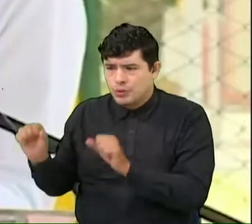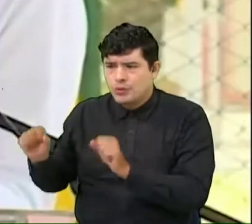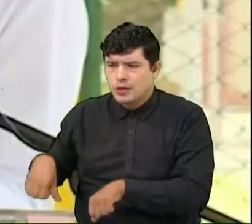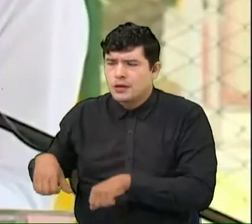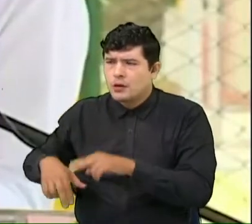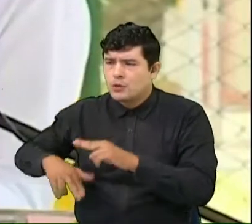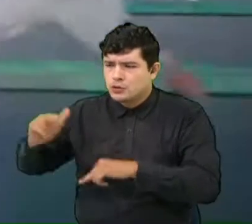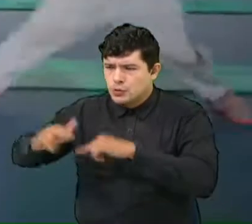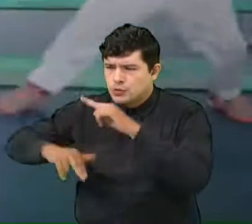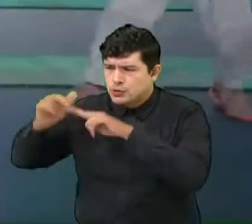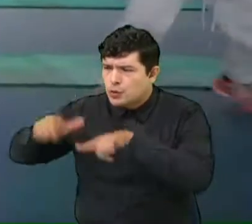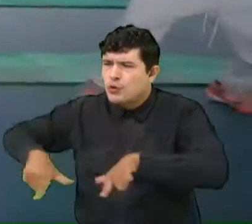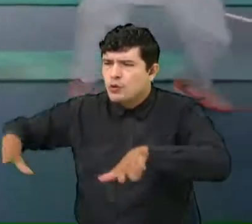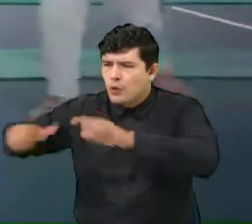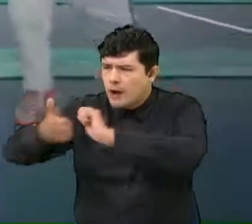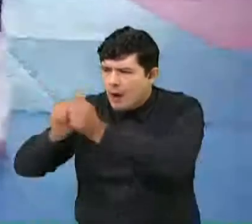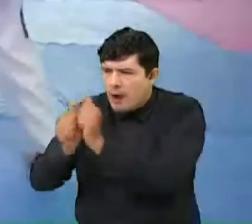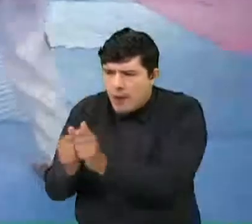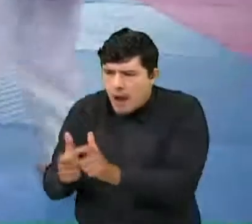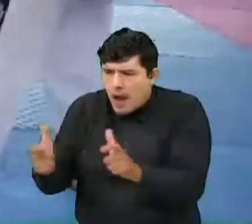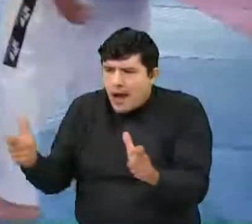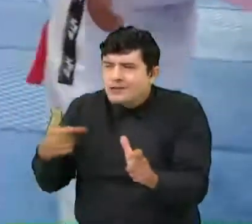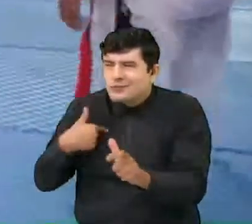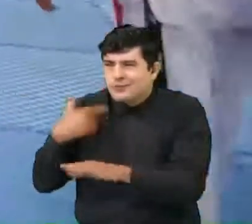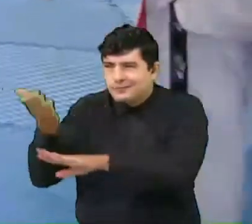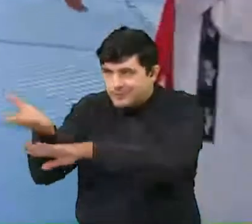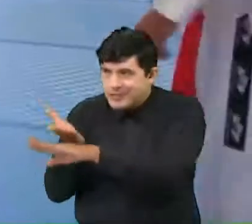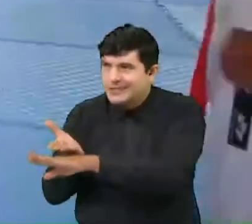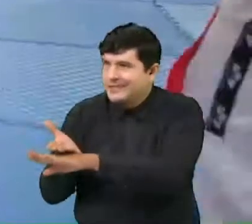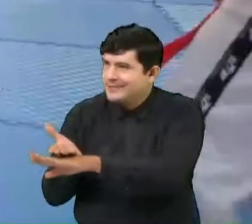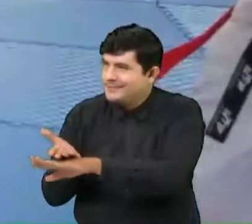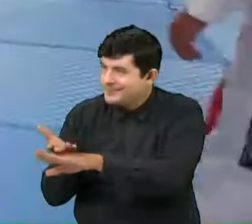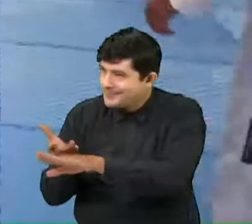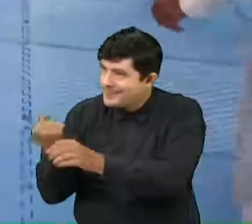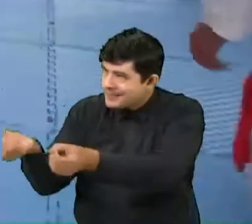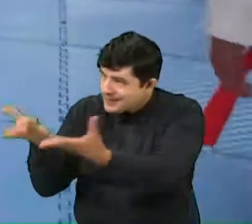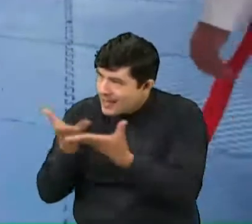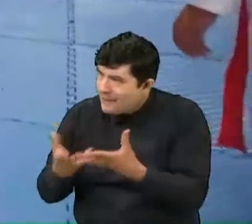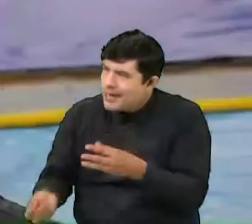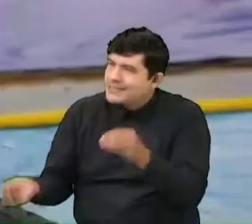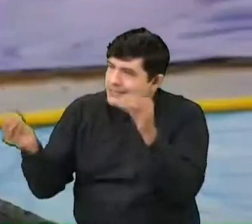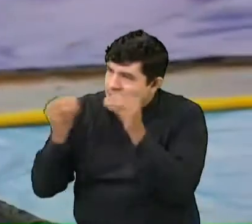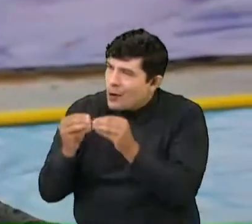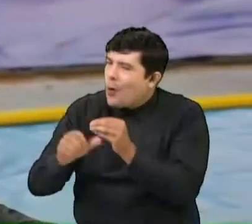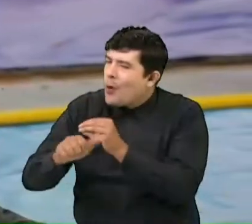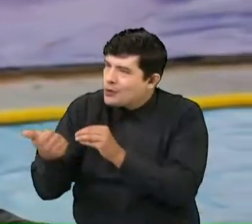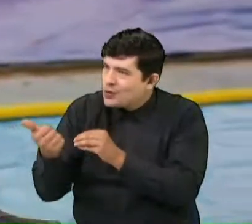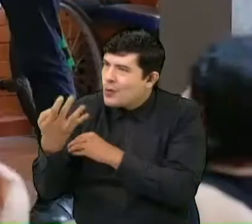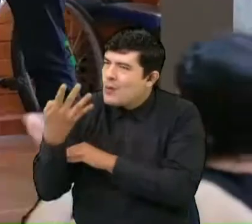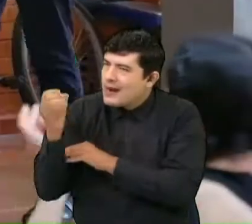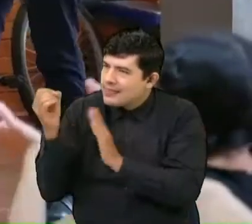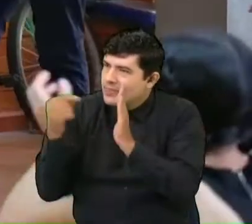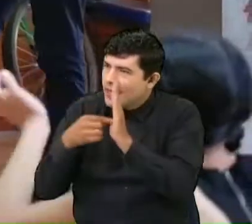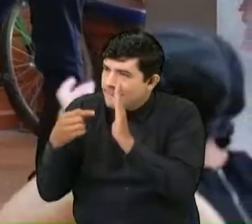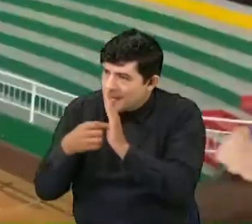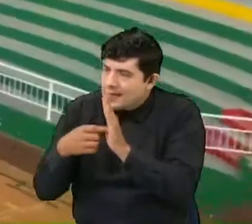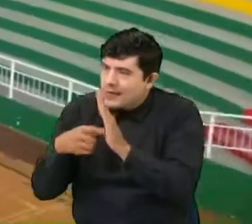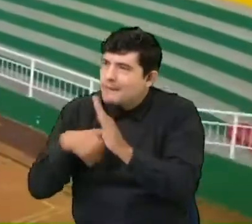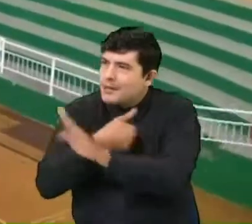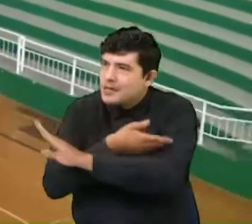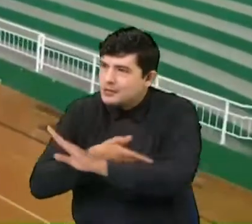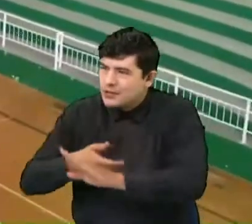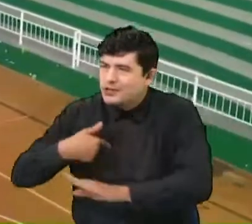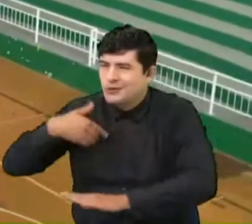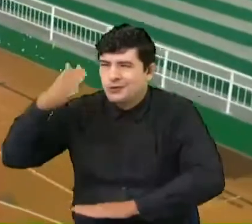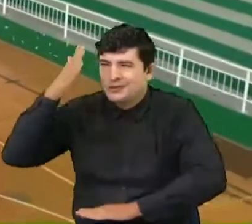otra infraestructura deportiva. Yo quiero pedirle que nos regale otros 40 mil millones de pesos y sé que